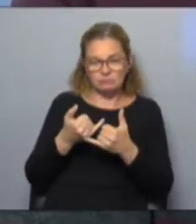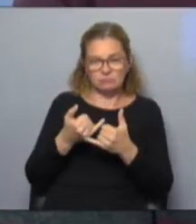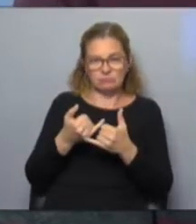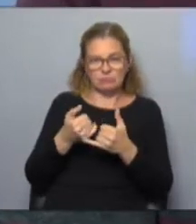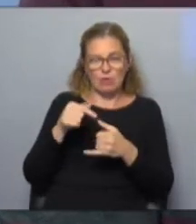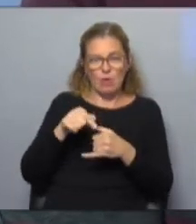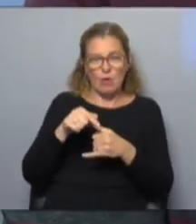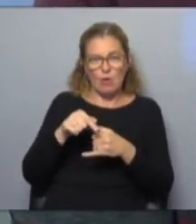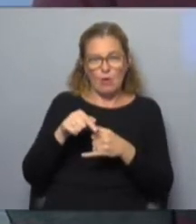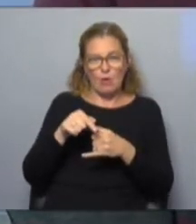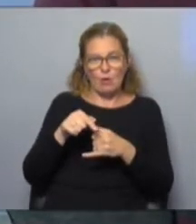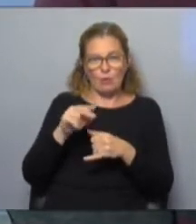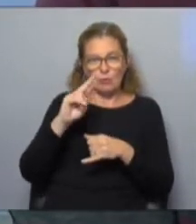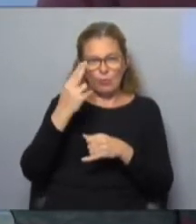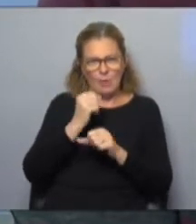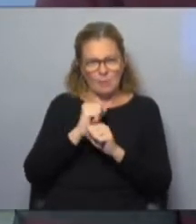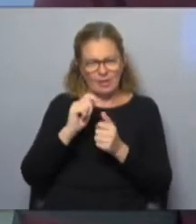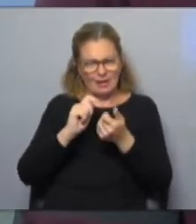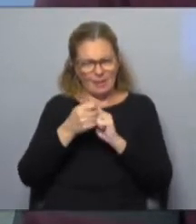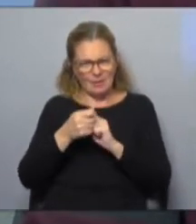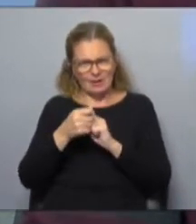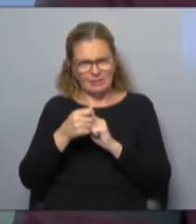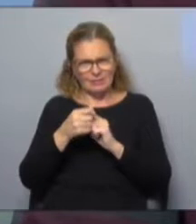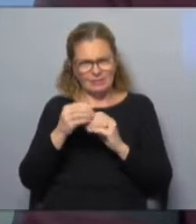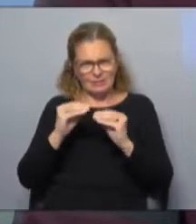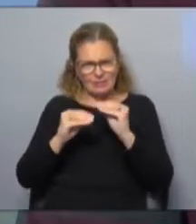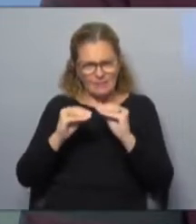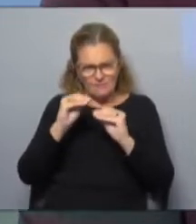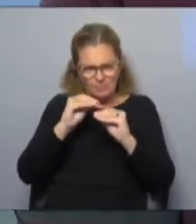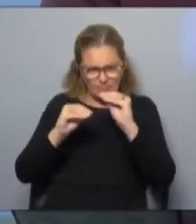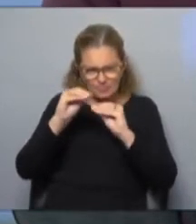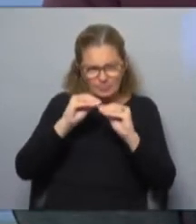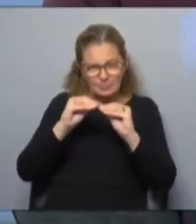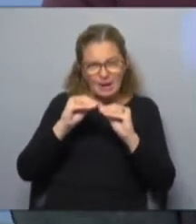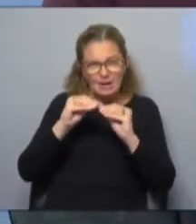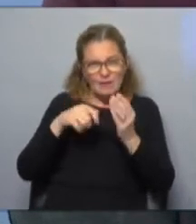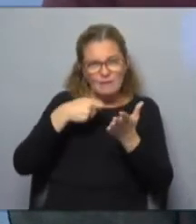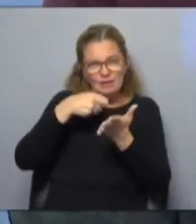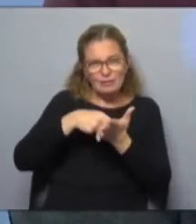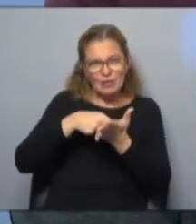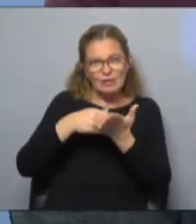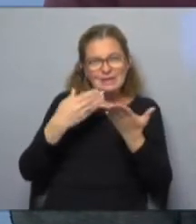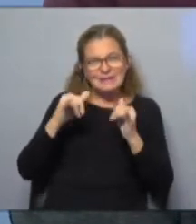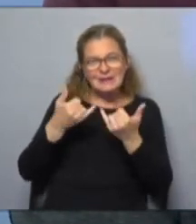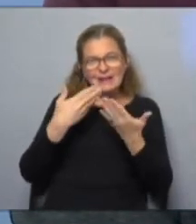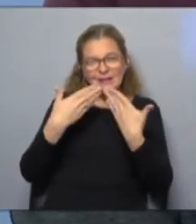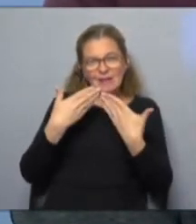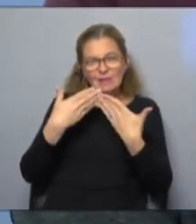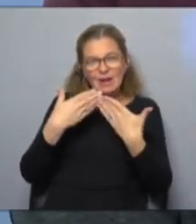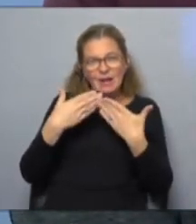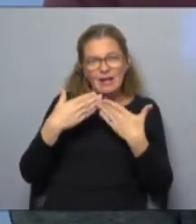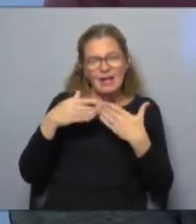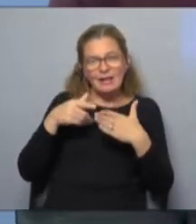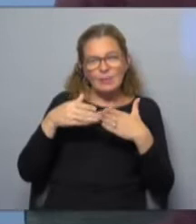hoy el Uruguay puede modificar ese plan de inversión en ese plan de inversión ya se habla de dragar el puerto